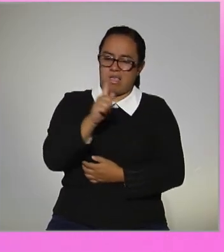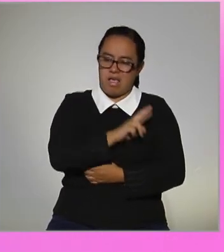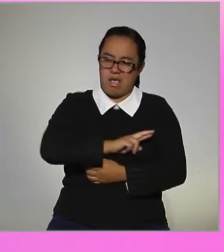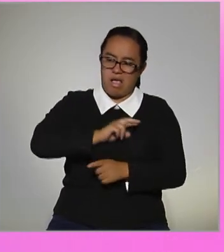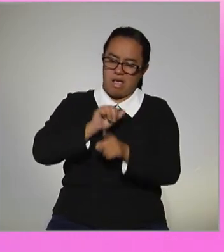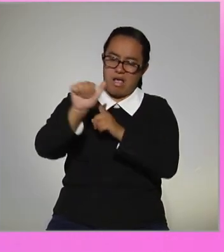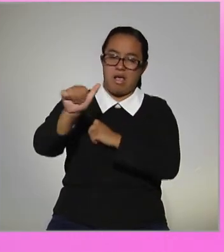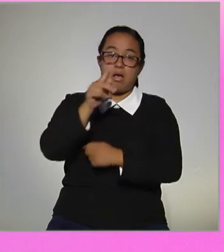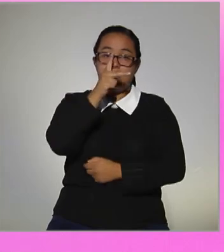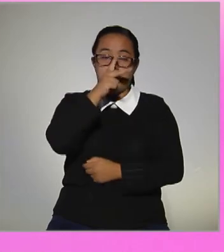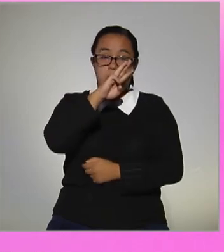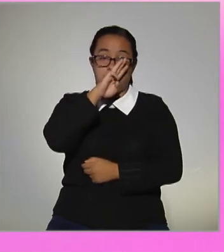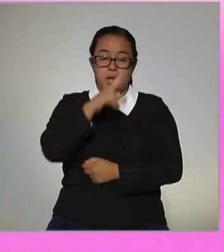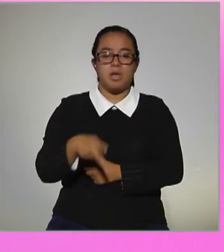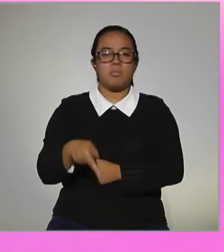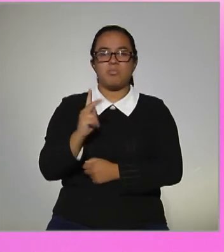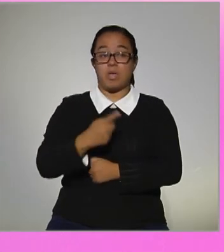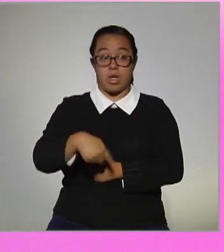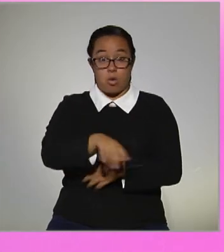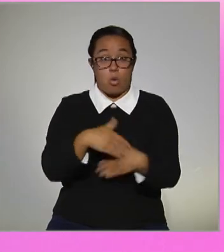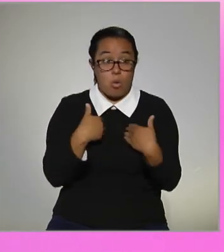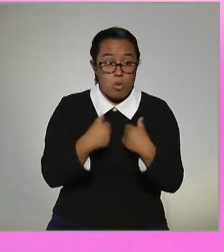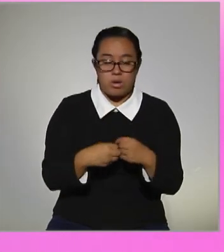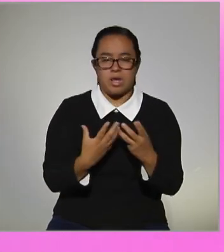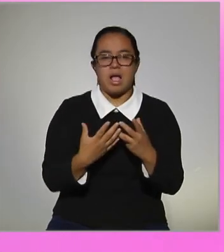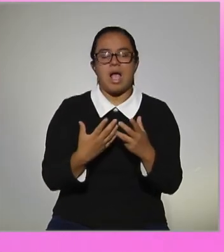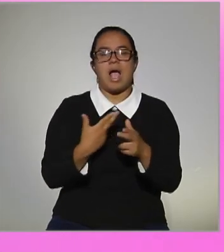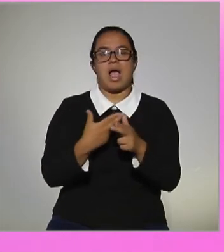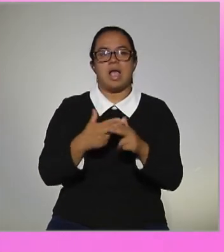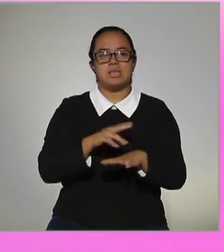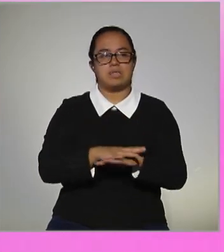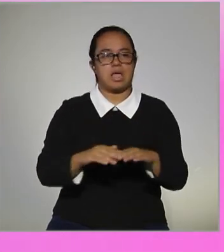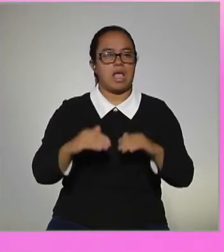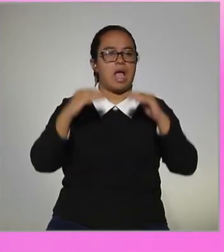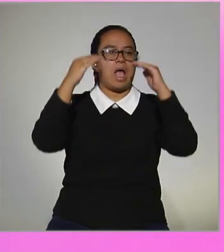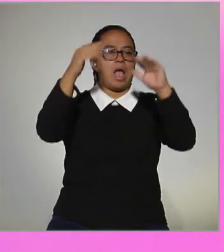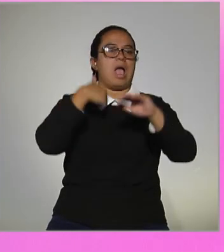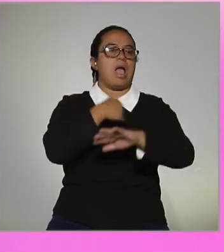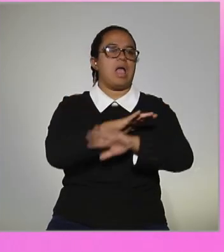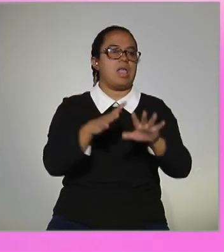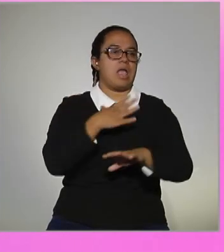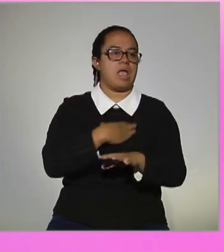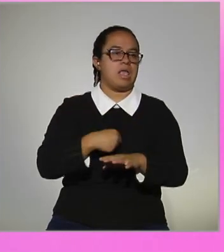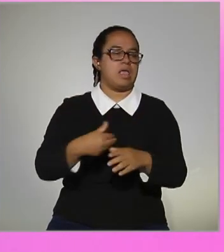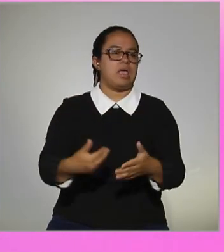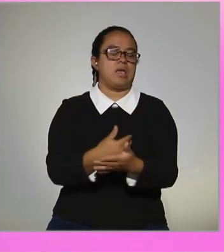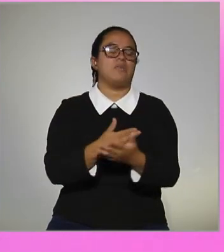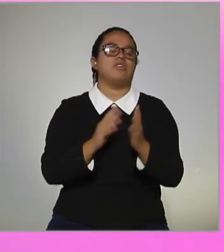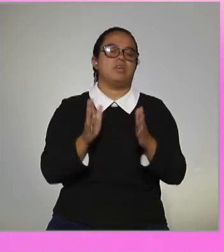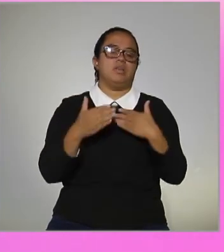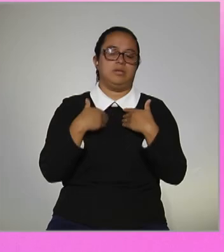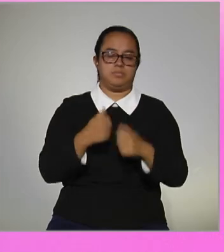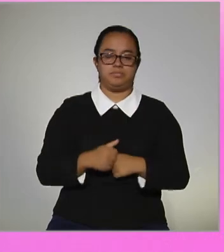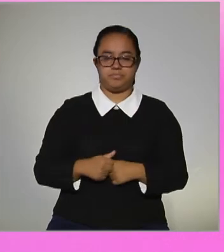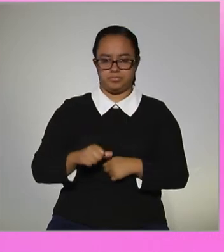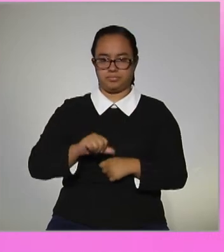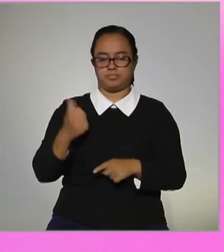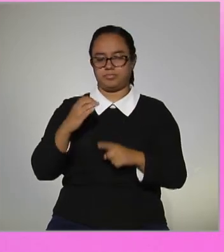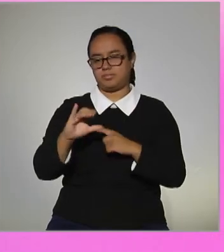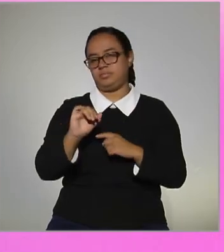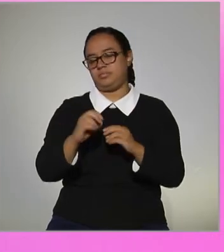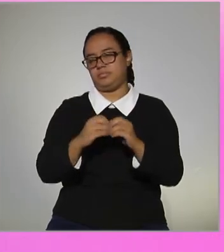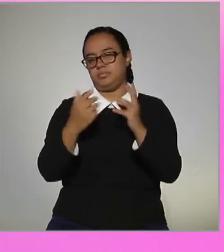nuestros padres, pero no lo entendemos hasta que nos convertimos en padres. Karina Ruelas: sí, definitivamente.